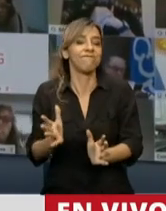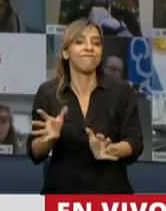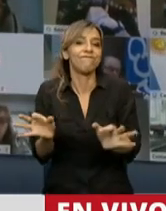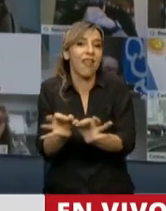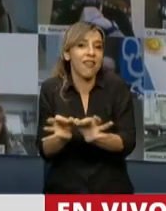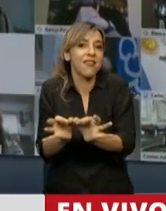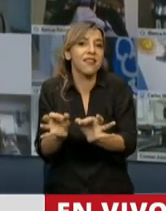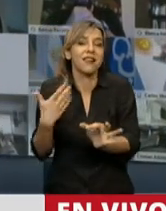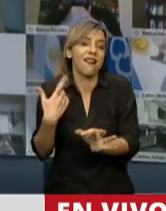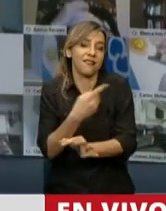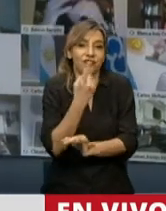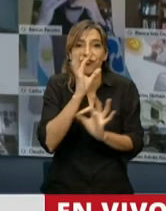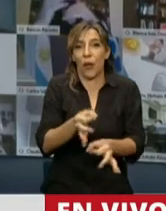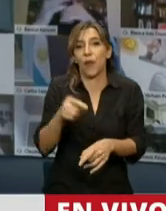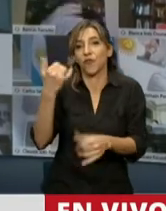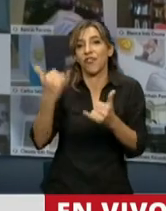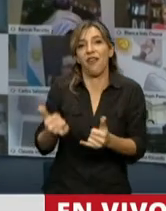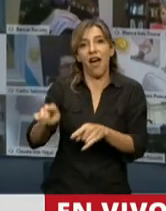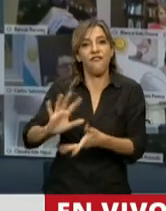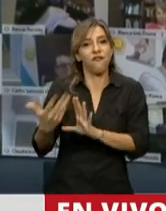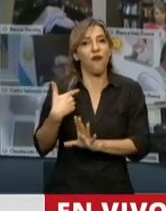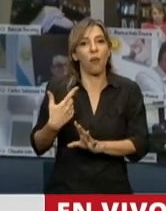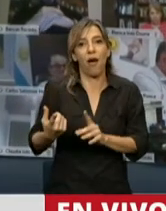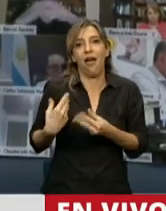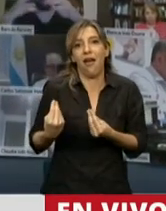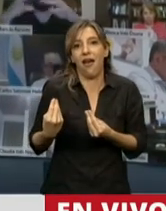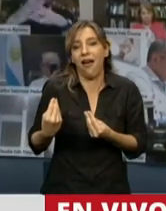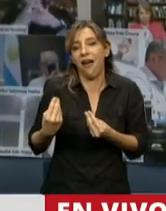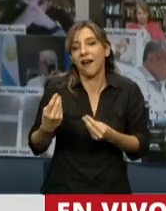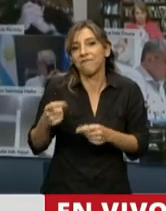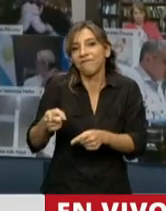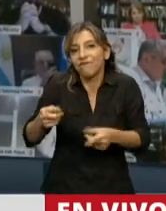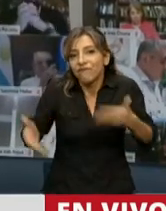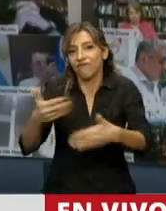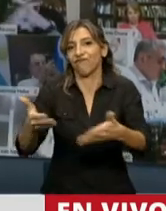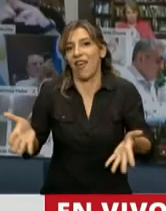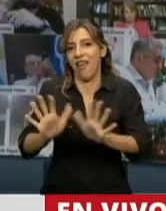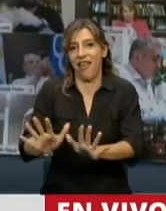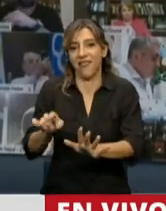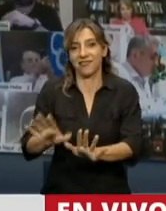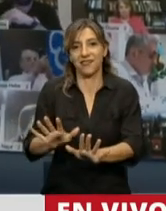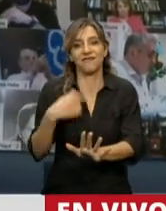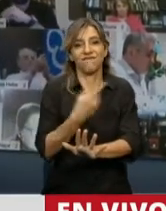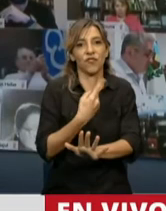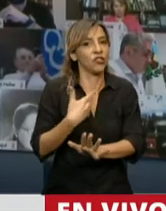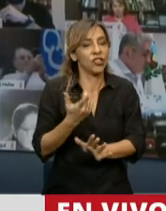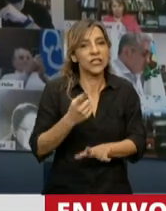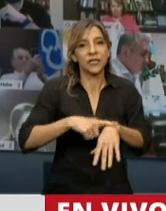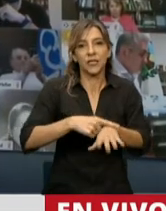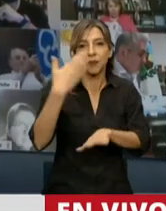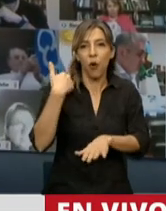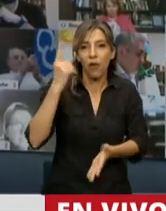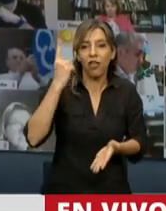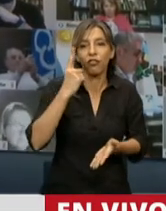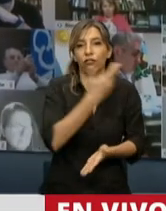el potencial evidente de conectarnos con nuestros ciudadanos isleños. Durante el gobierno de Alfonsín se firma el decreto que